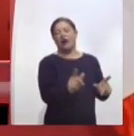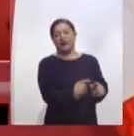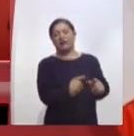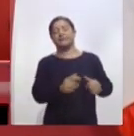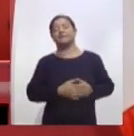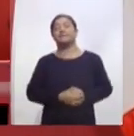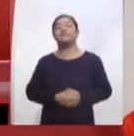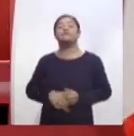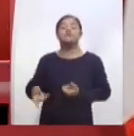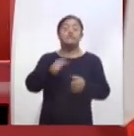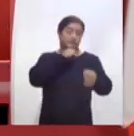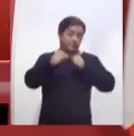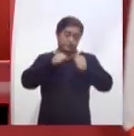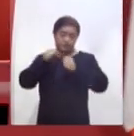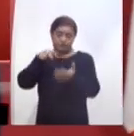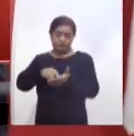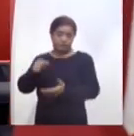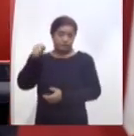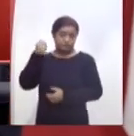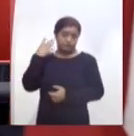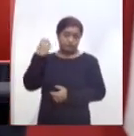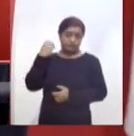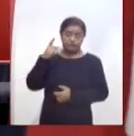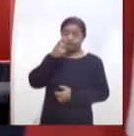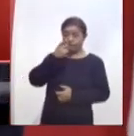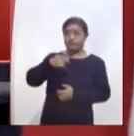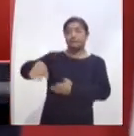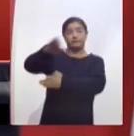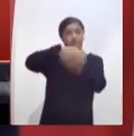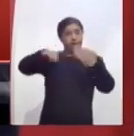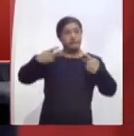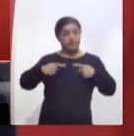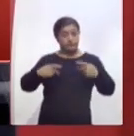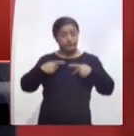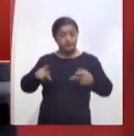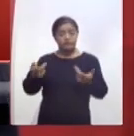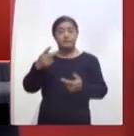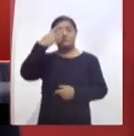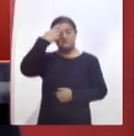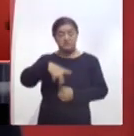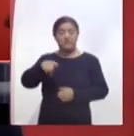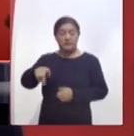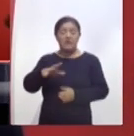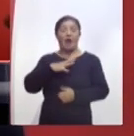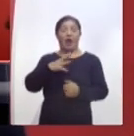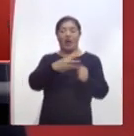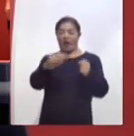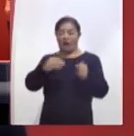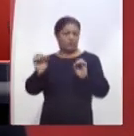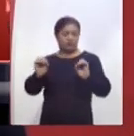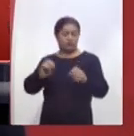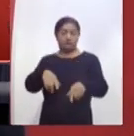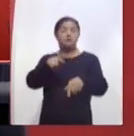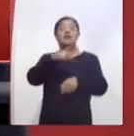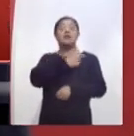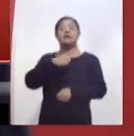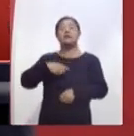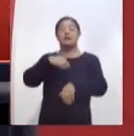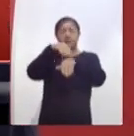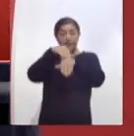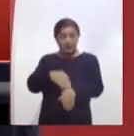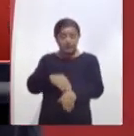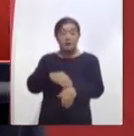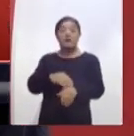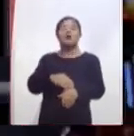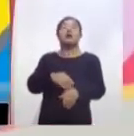conferencia de prensa agradeció al pueblo de México por cumplir las medidas sanitarias para evitar más contagios. Llamó a seguir cumpliendo la restricción de movilidad y